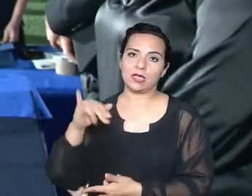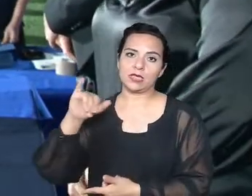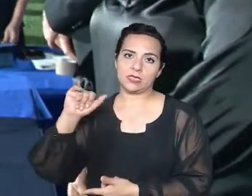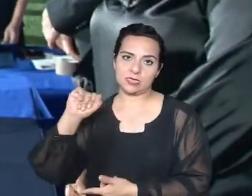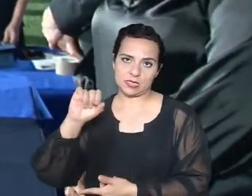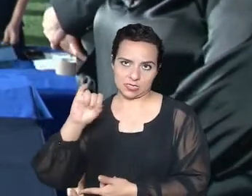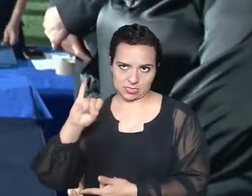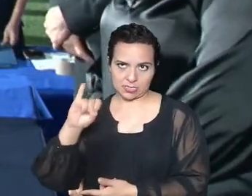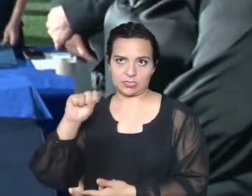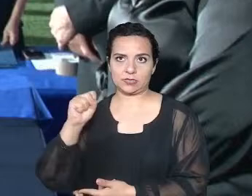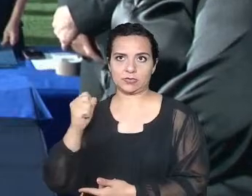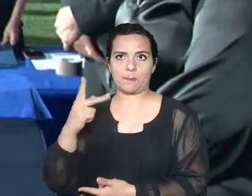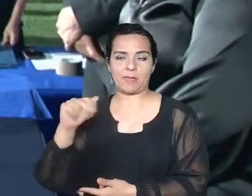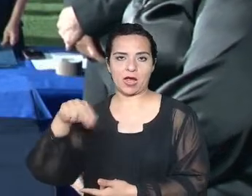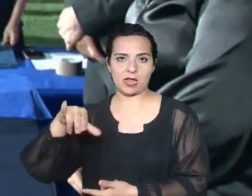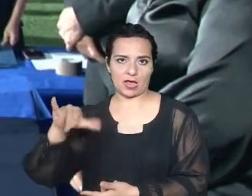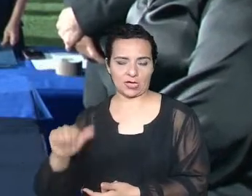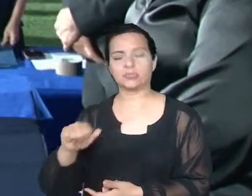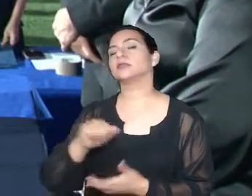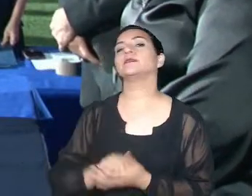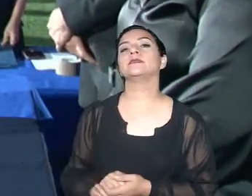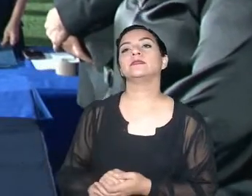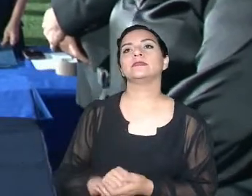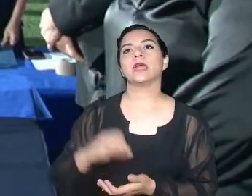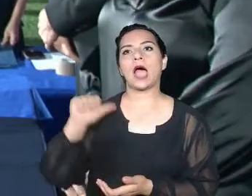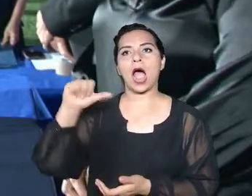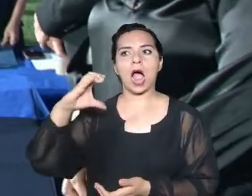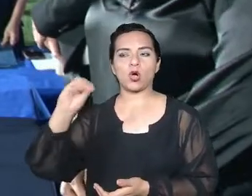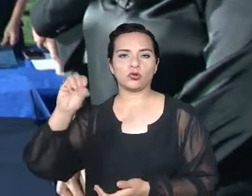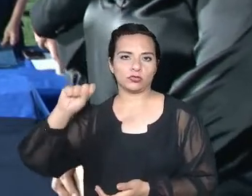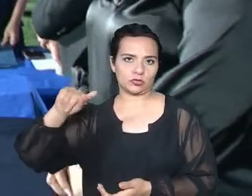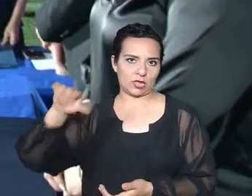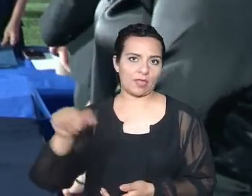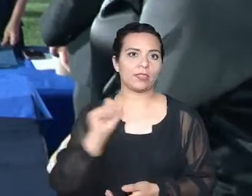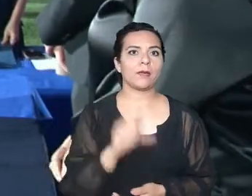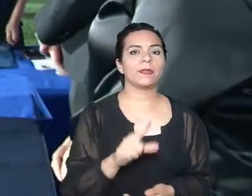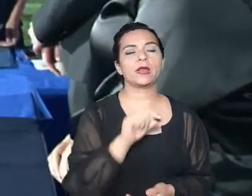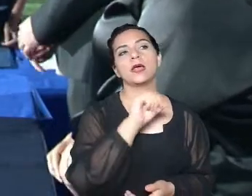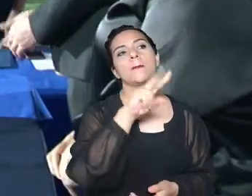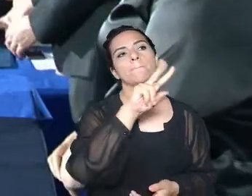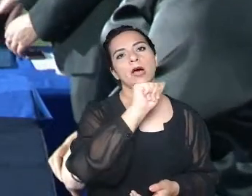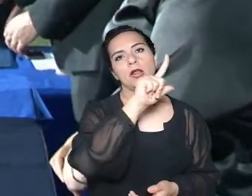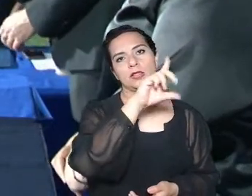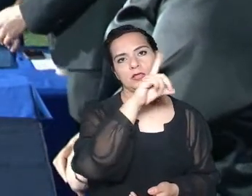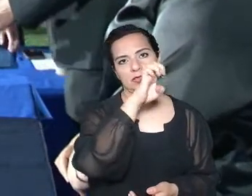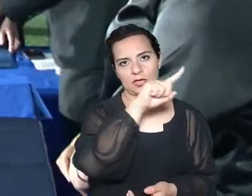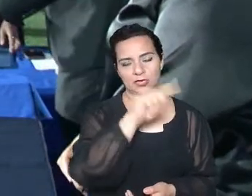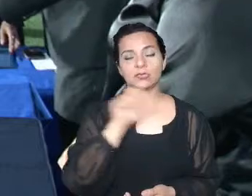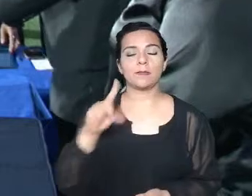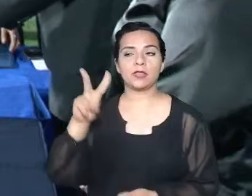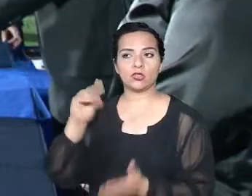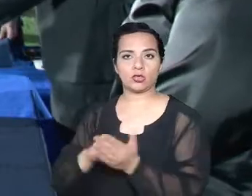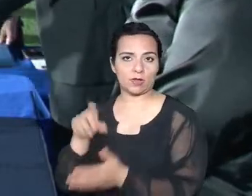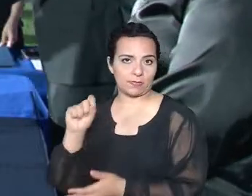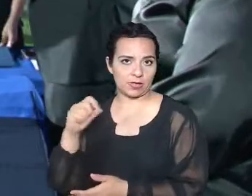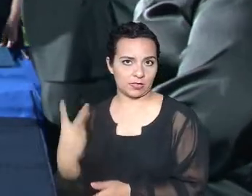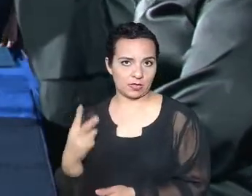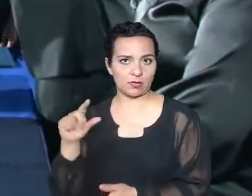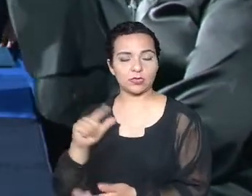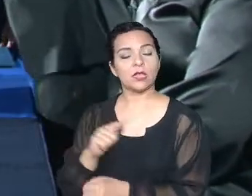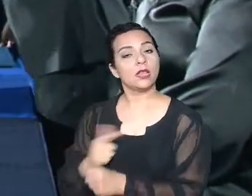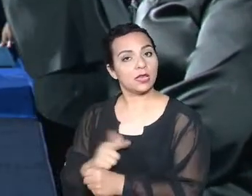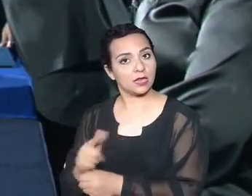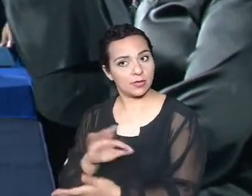Aixa Acosta Romero. Felicitamos a Yael Guadalupe Valdés Robles. También de esta generación 2022, egresando de